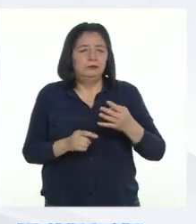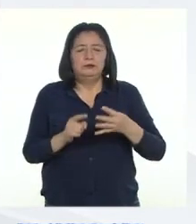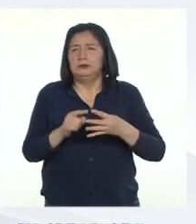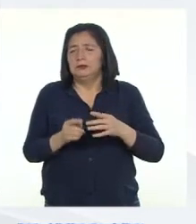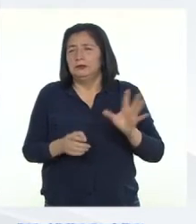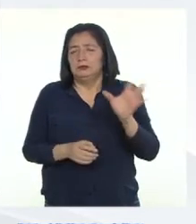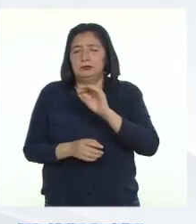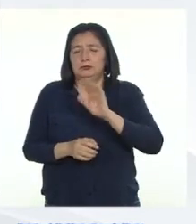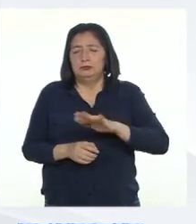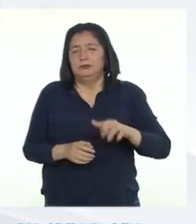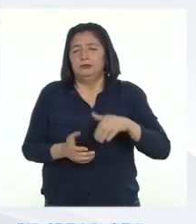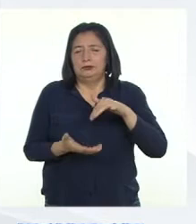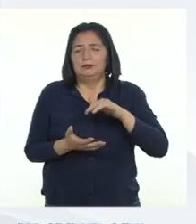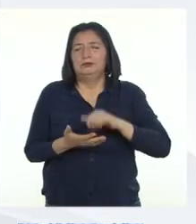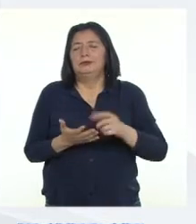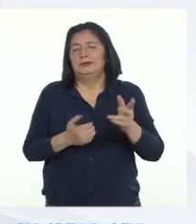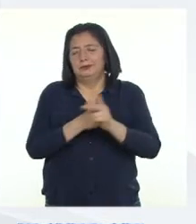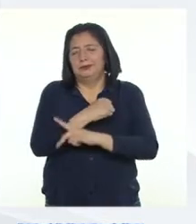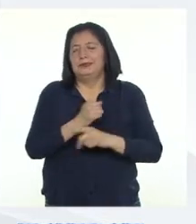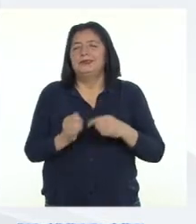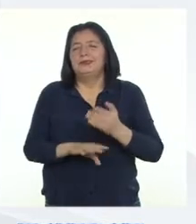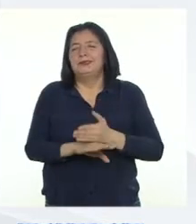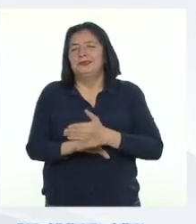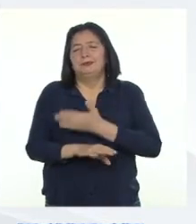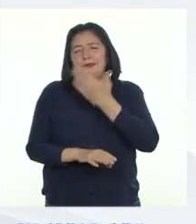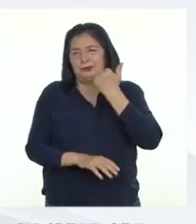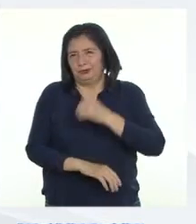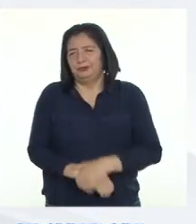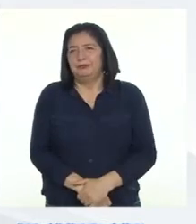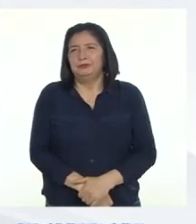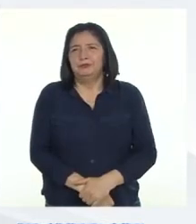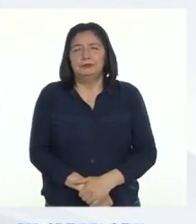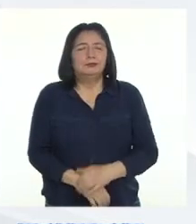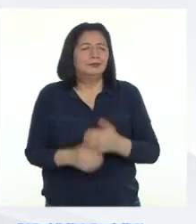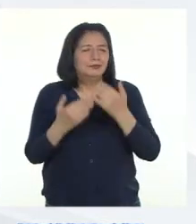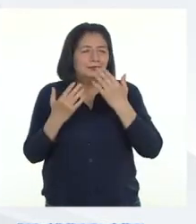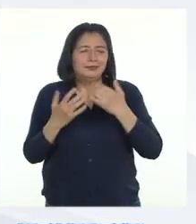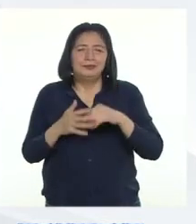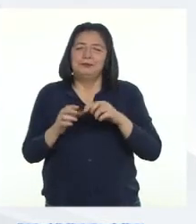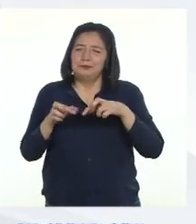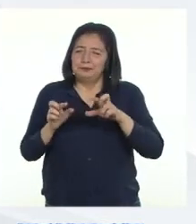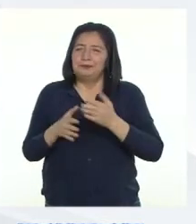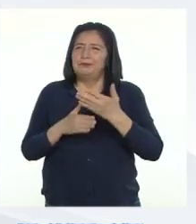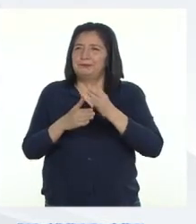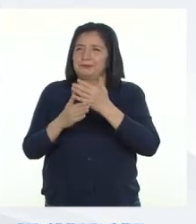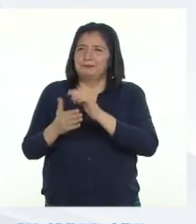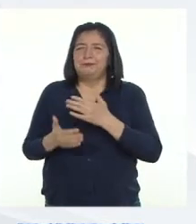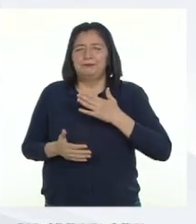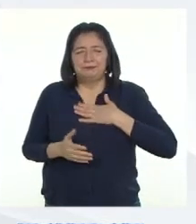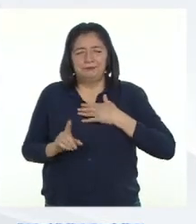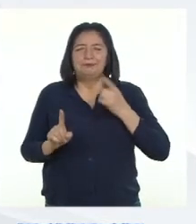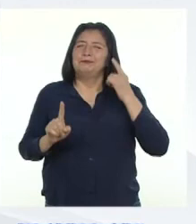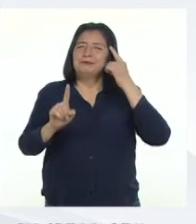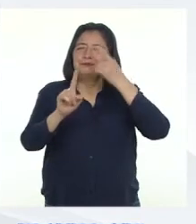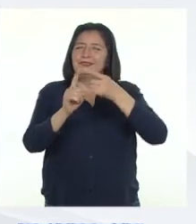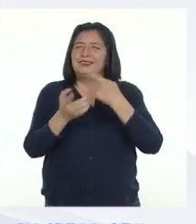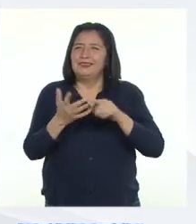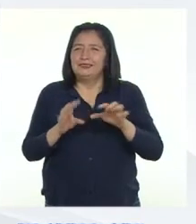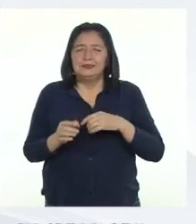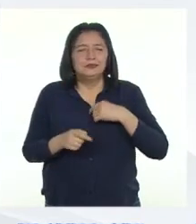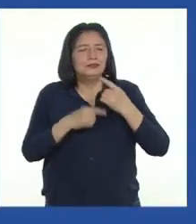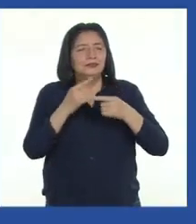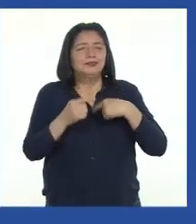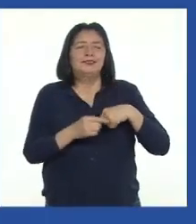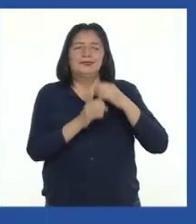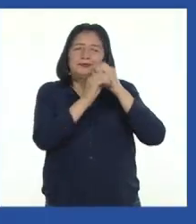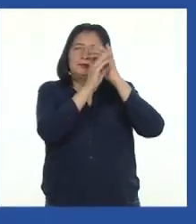niños estudien para lograr un país mejor. Muchas gracias por permitirme compartir mi reto y contarles mis